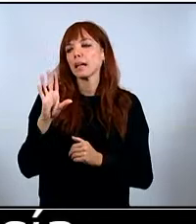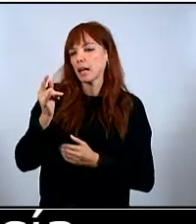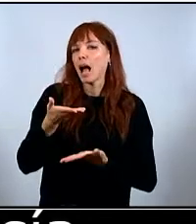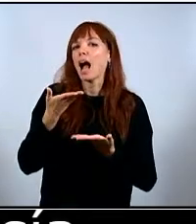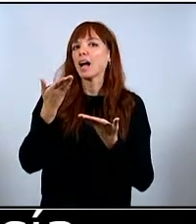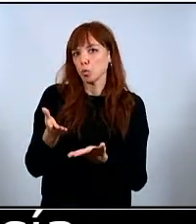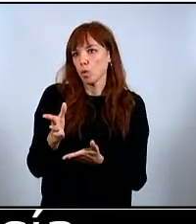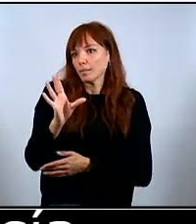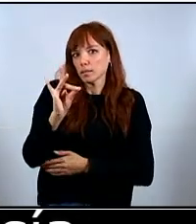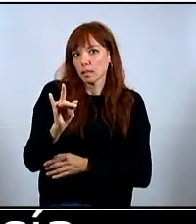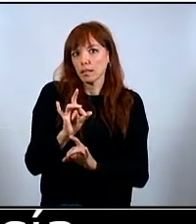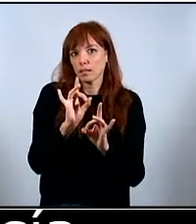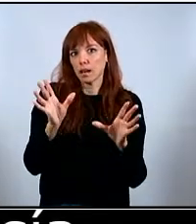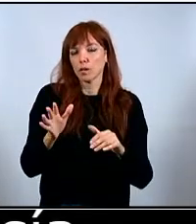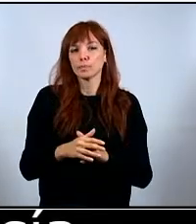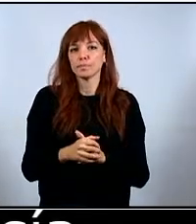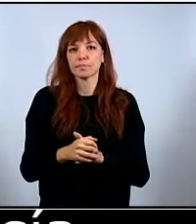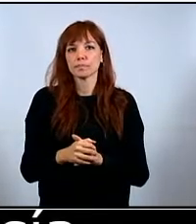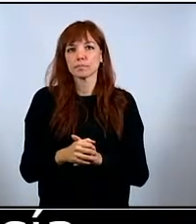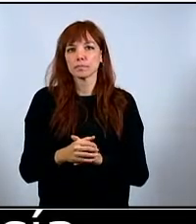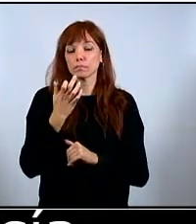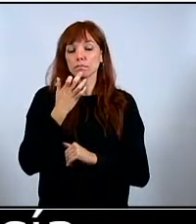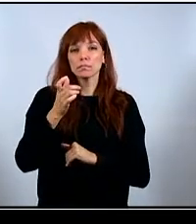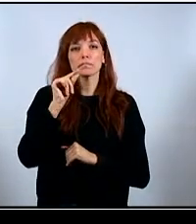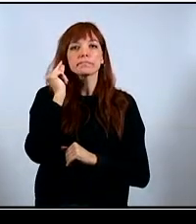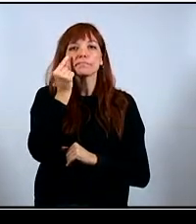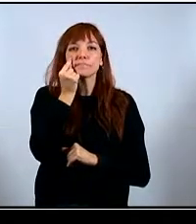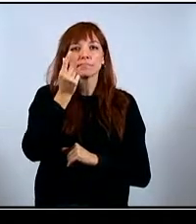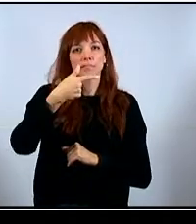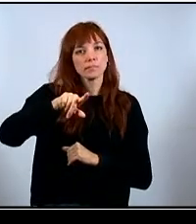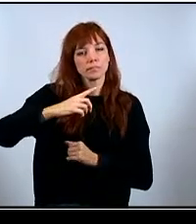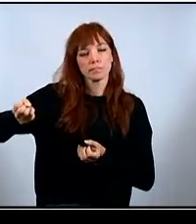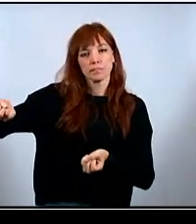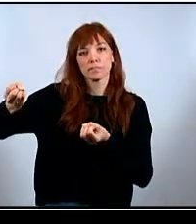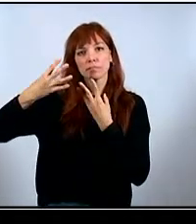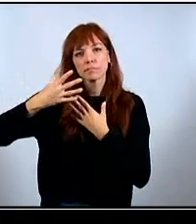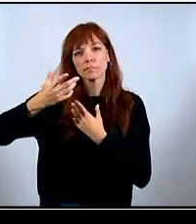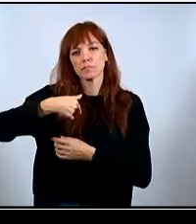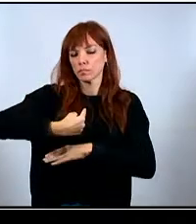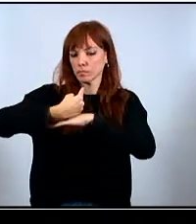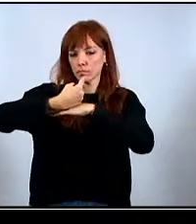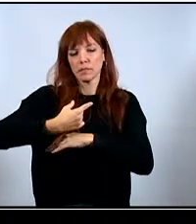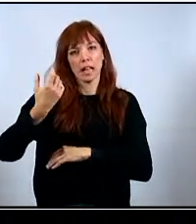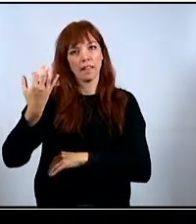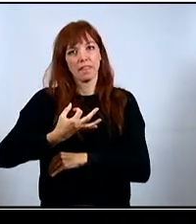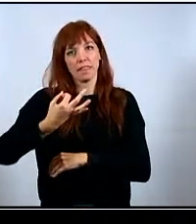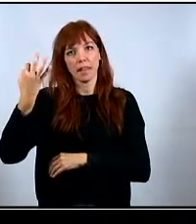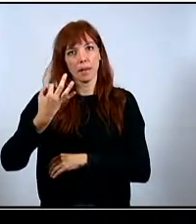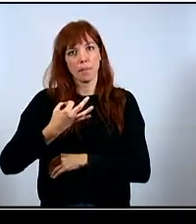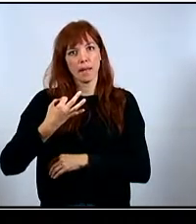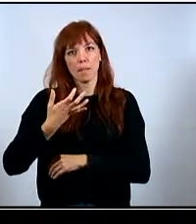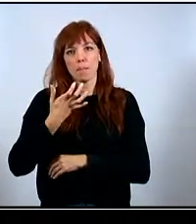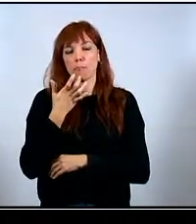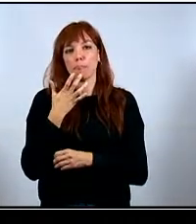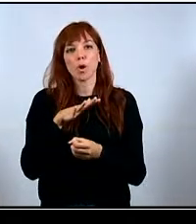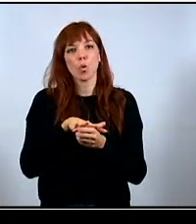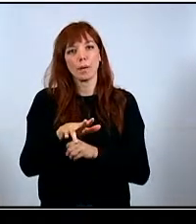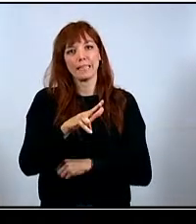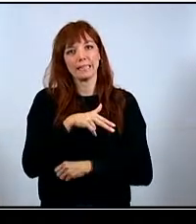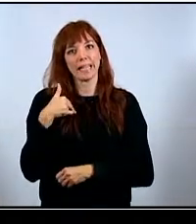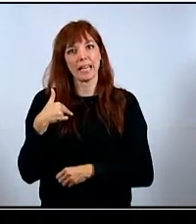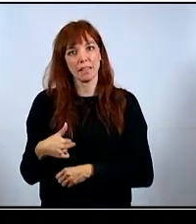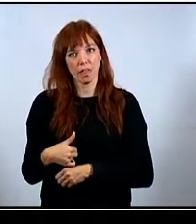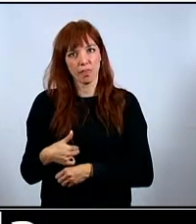está ayudando. En el momento en que nosotros recibimos la información, nosotros tenemos la obligación de darle la cobertura sanitaria, y esa la van a